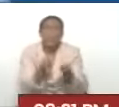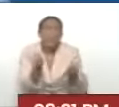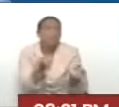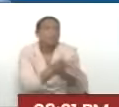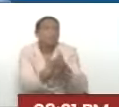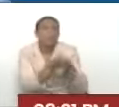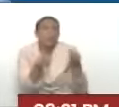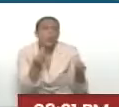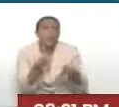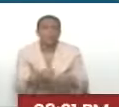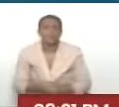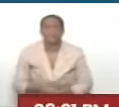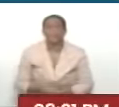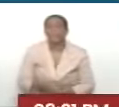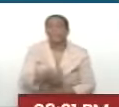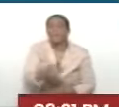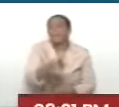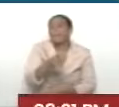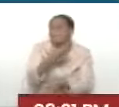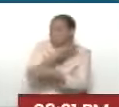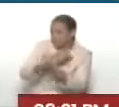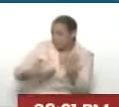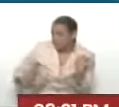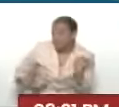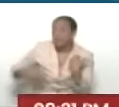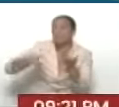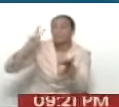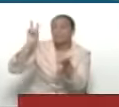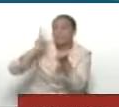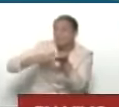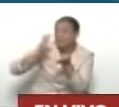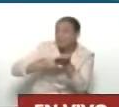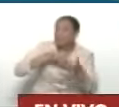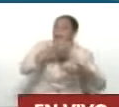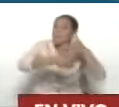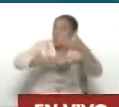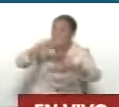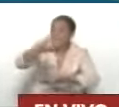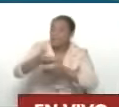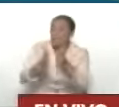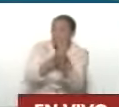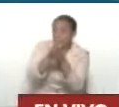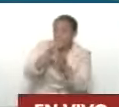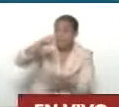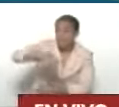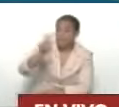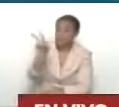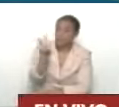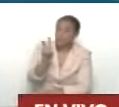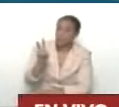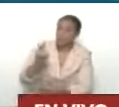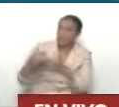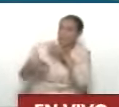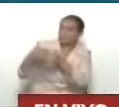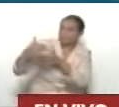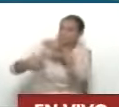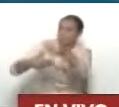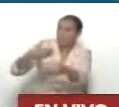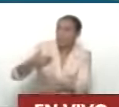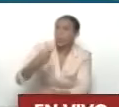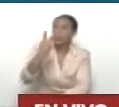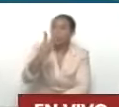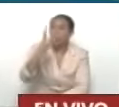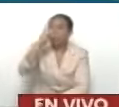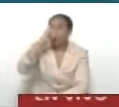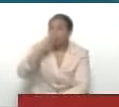doctora? Bueno, señor presidente, la verdad es que el proceso de emprendimiento y la evolución que en los dos